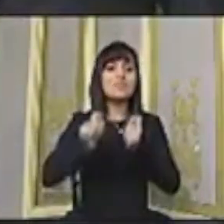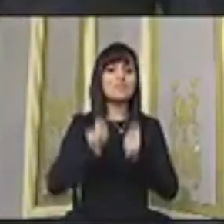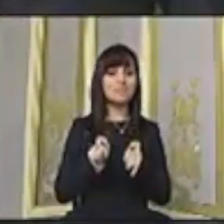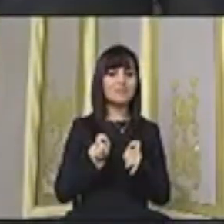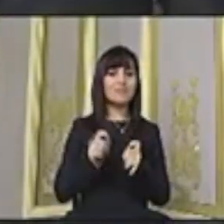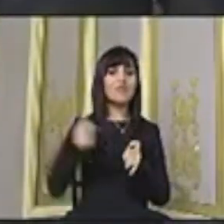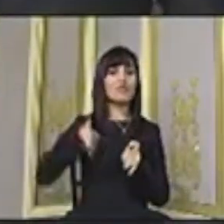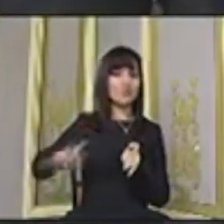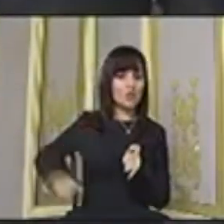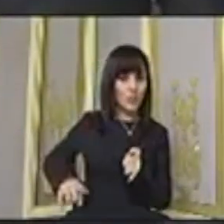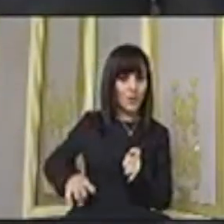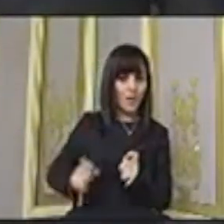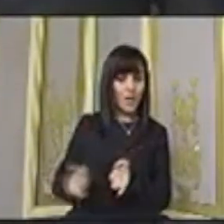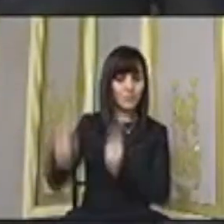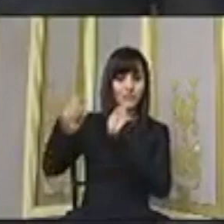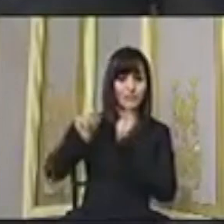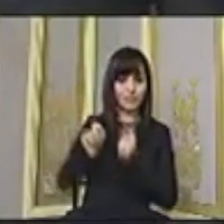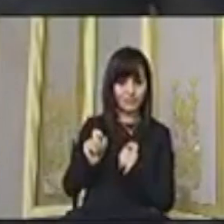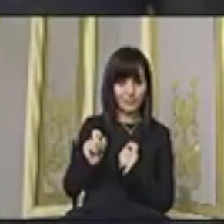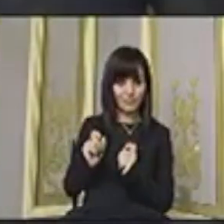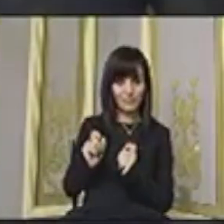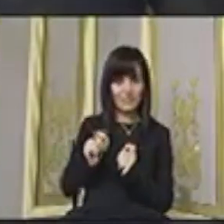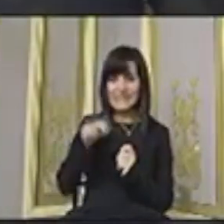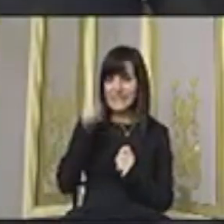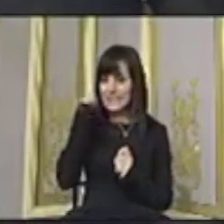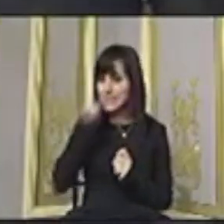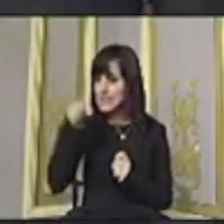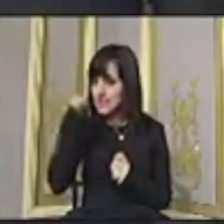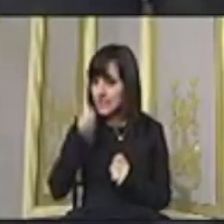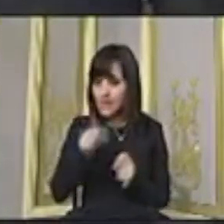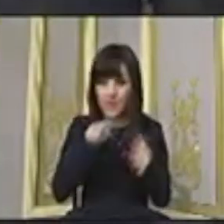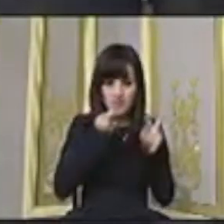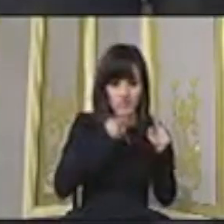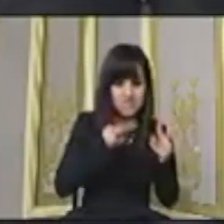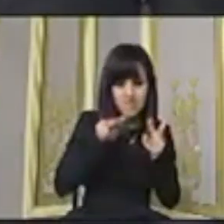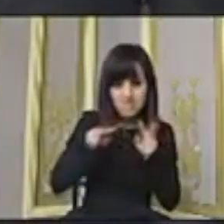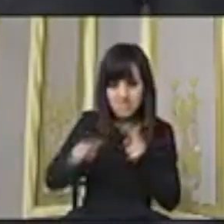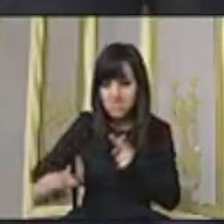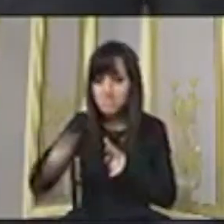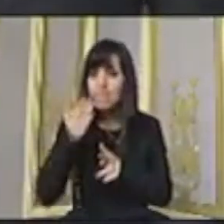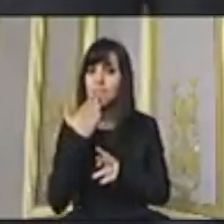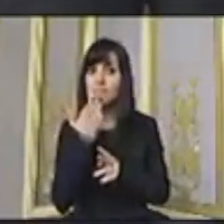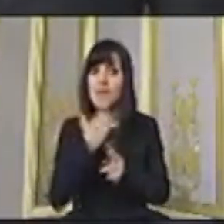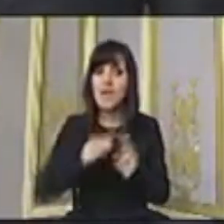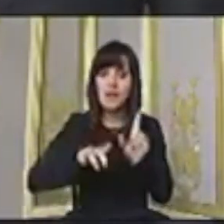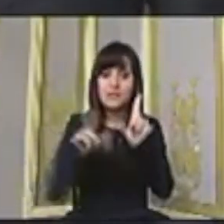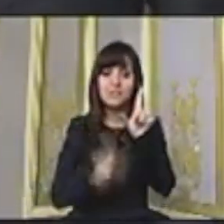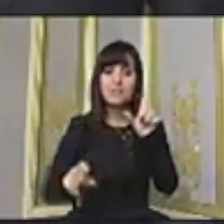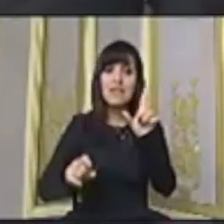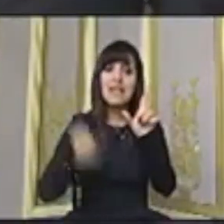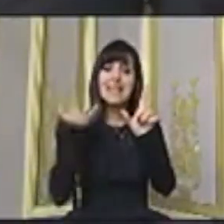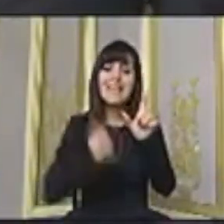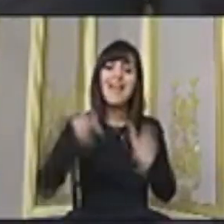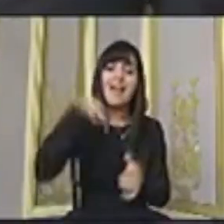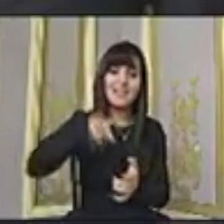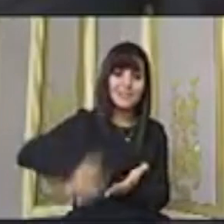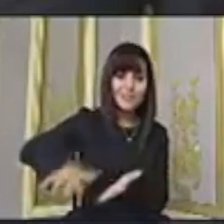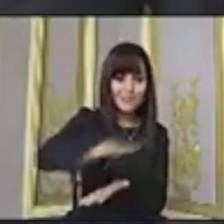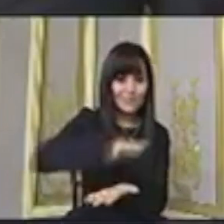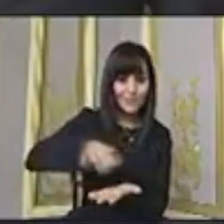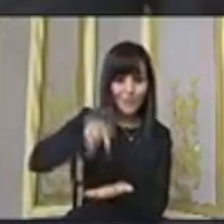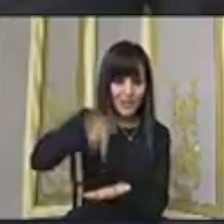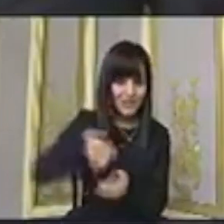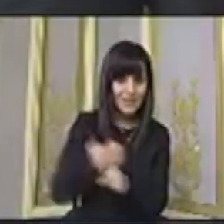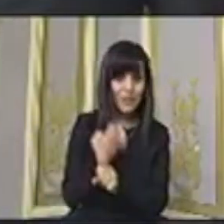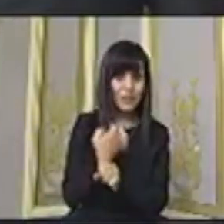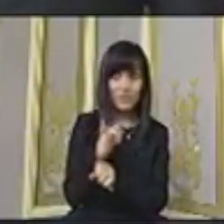se me ha conferido, mirando en todo por el bien y prosperidad de la nación y de esta entidad federativa. Si así